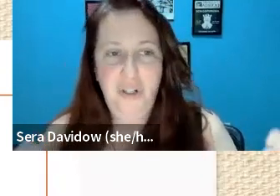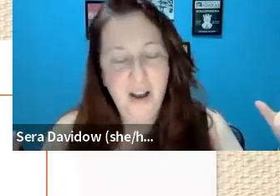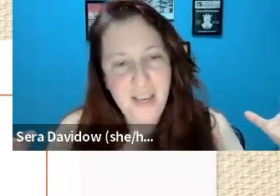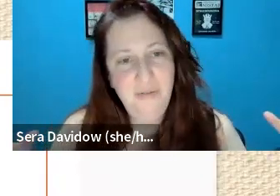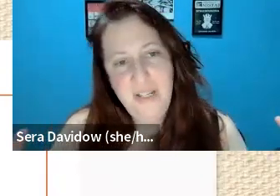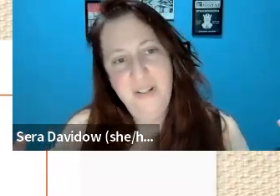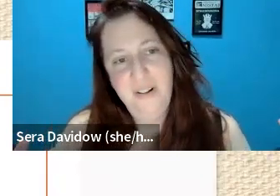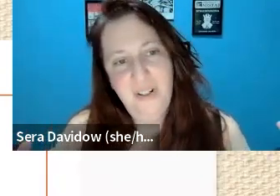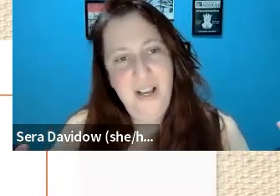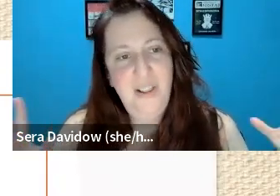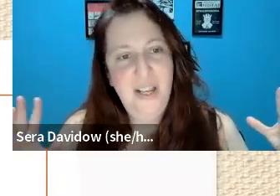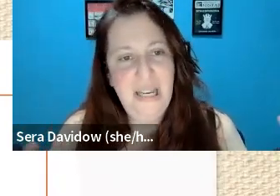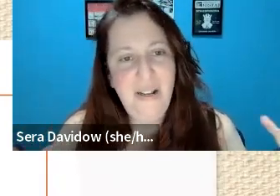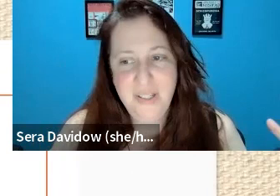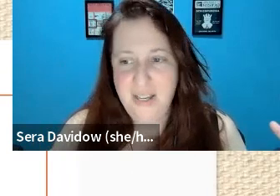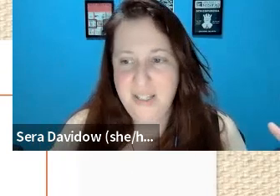Esta siguiente pantalla quiero hablar